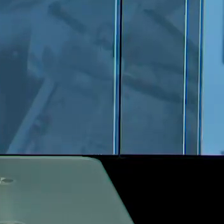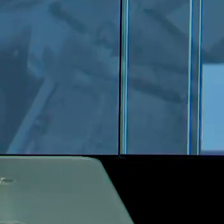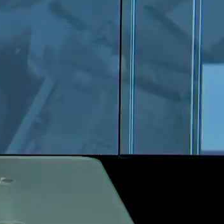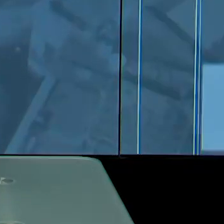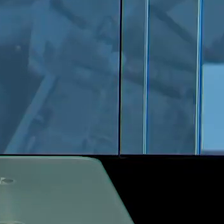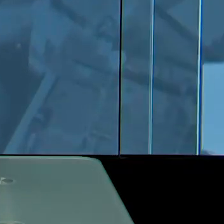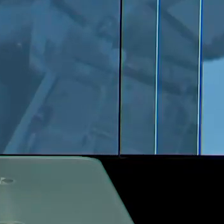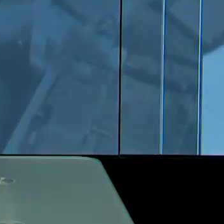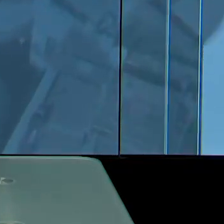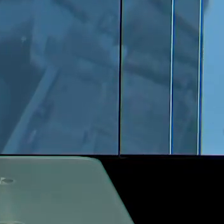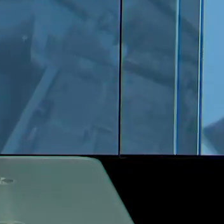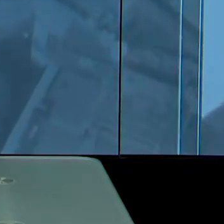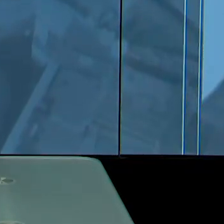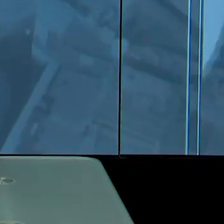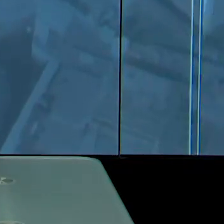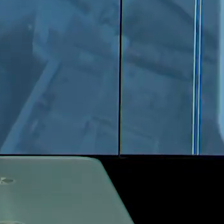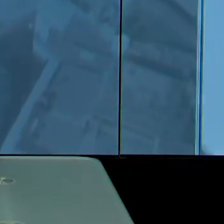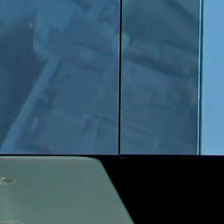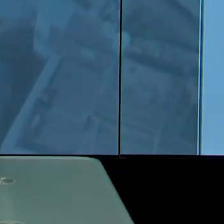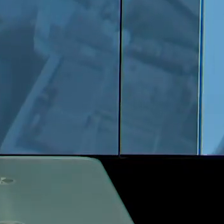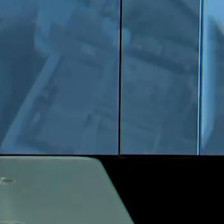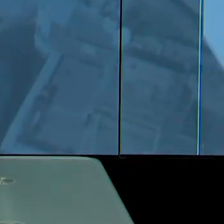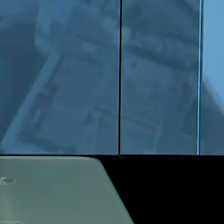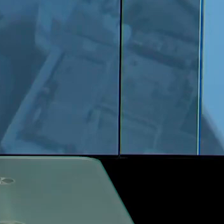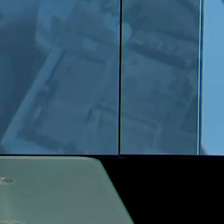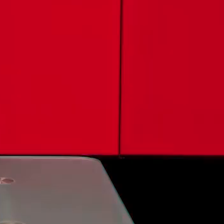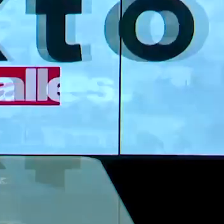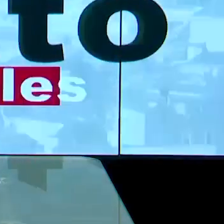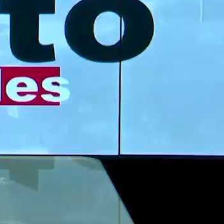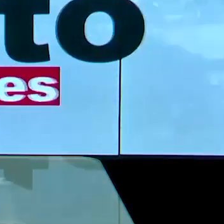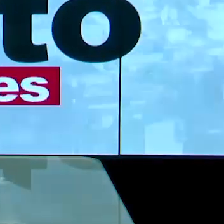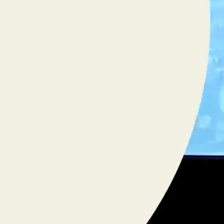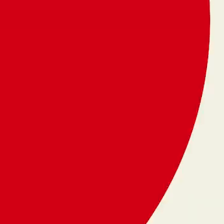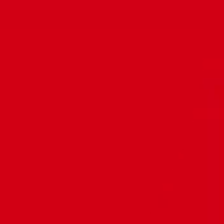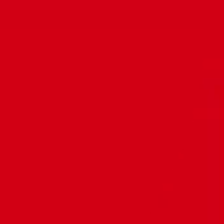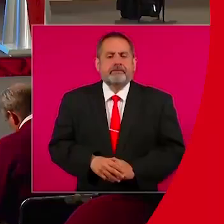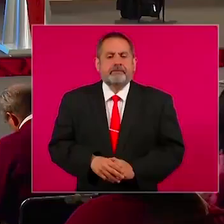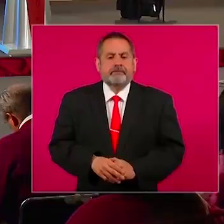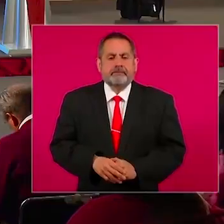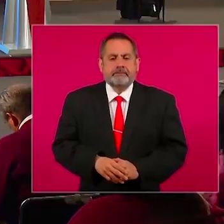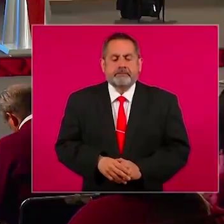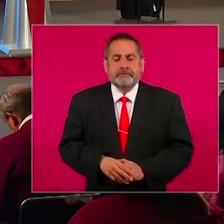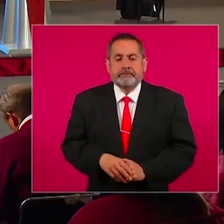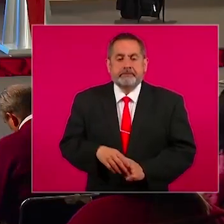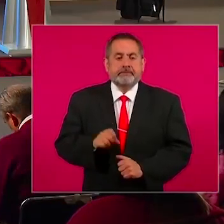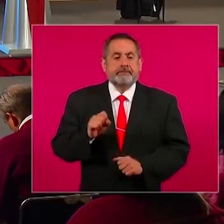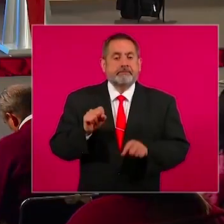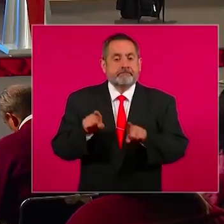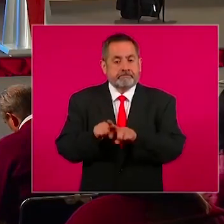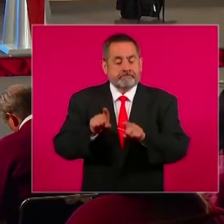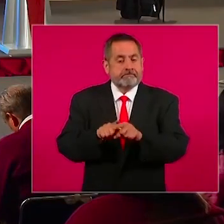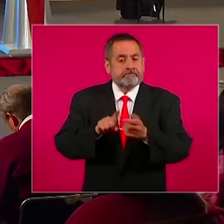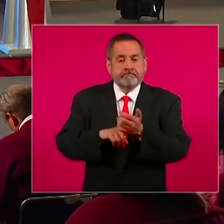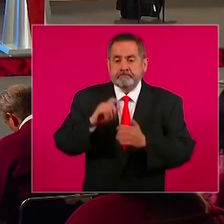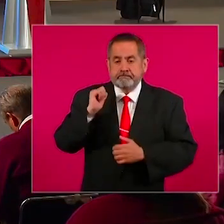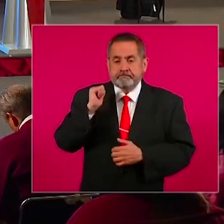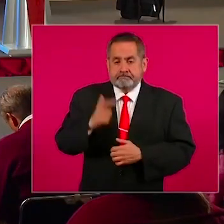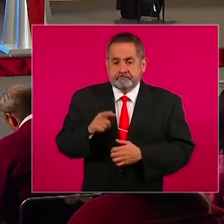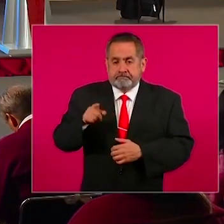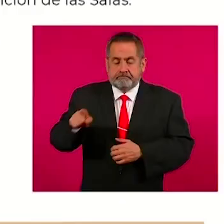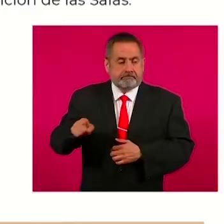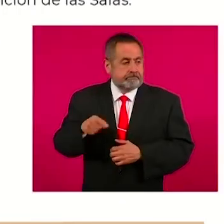el objetivo de que vuelva a servir a los intereses de la población se incluye también una reforma al